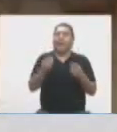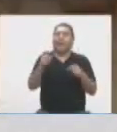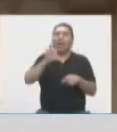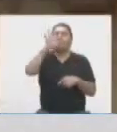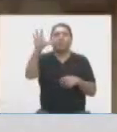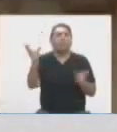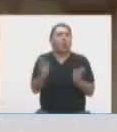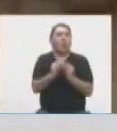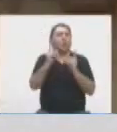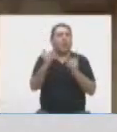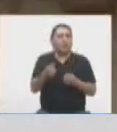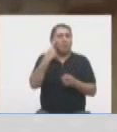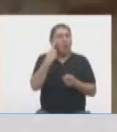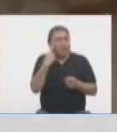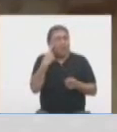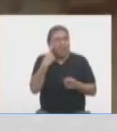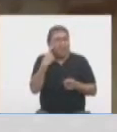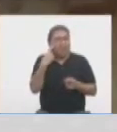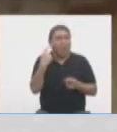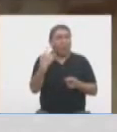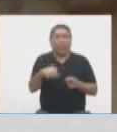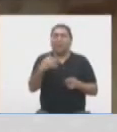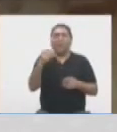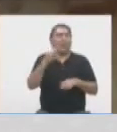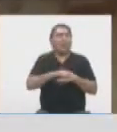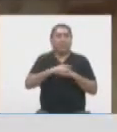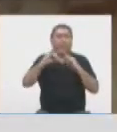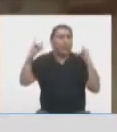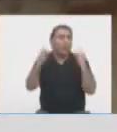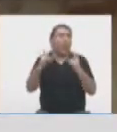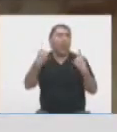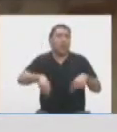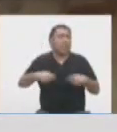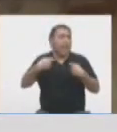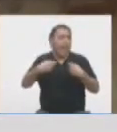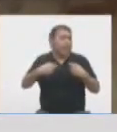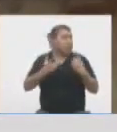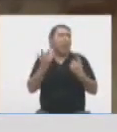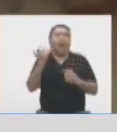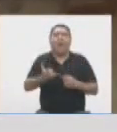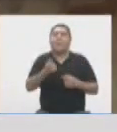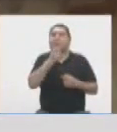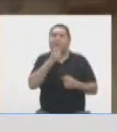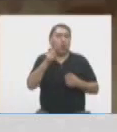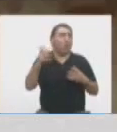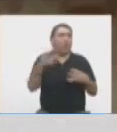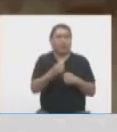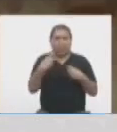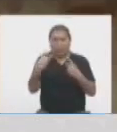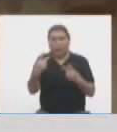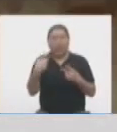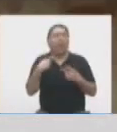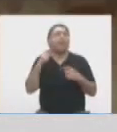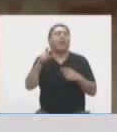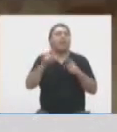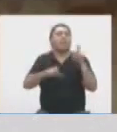si son infiltrados del gobierno no sería nuevo en la historia de nuestro país pasó eh que buscan generar lío